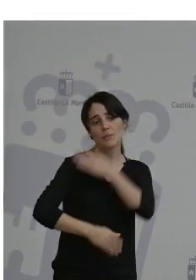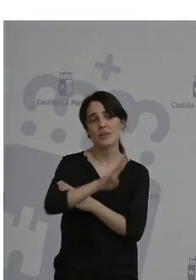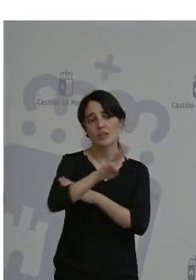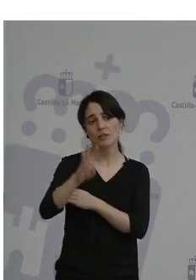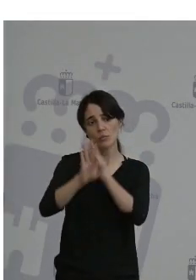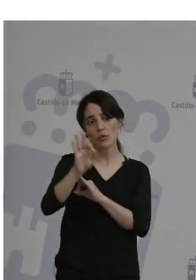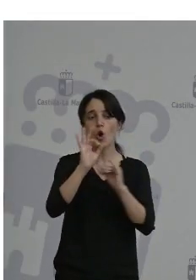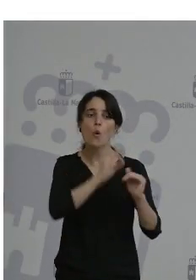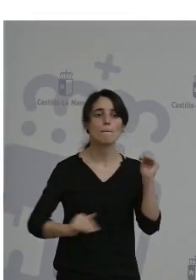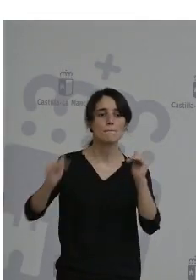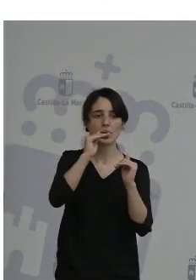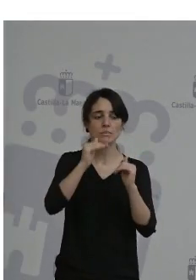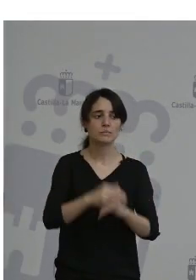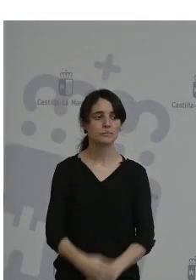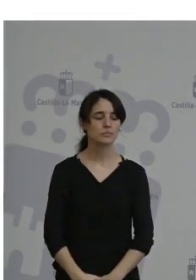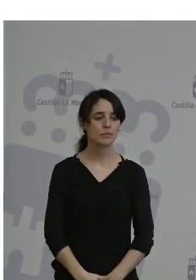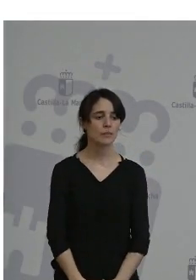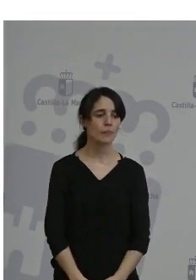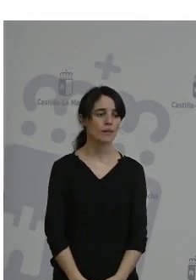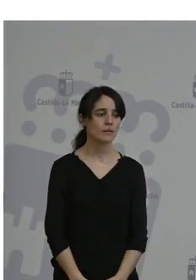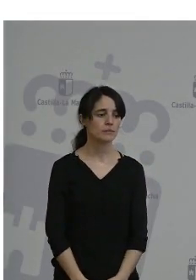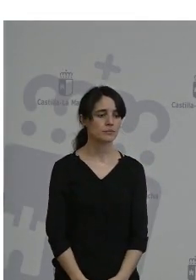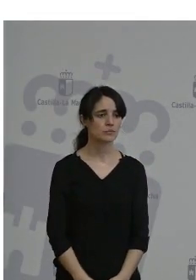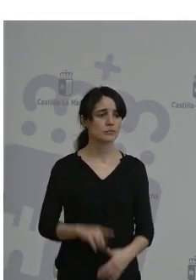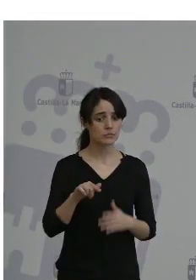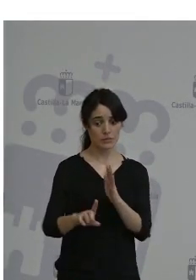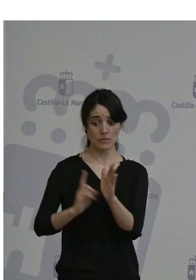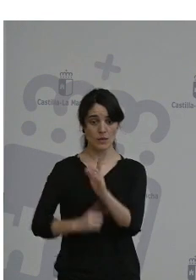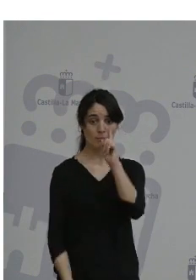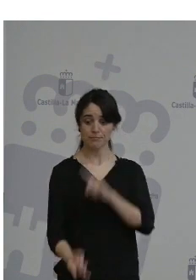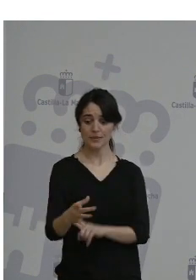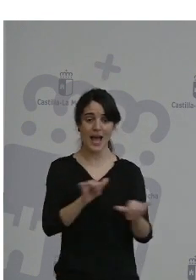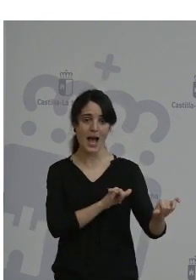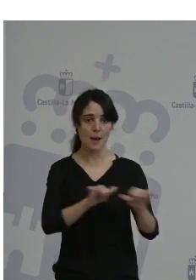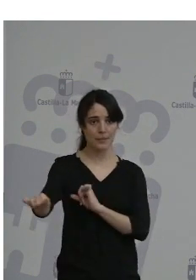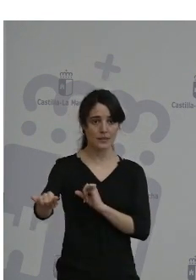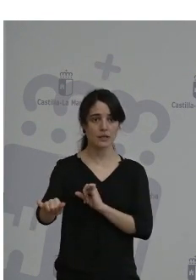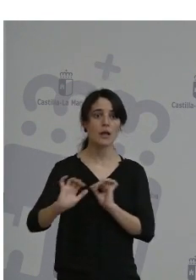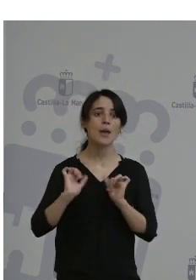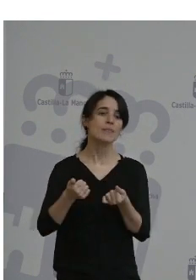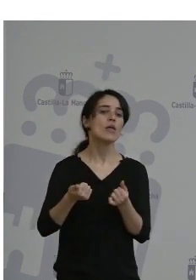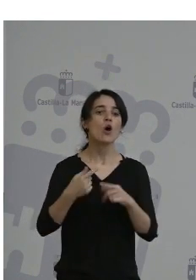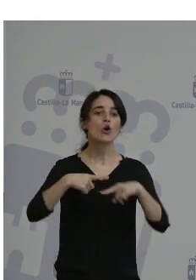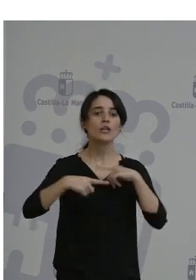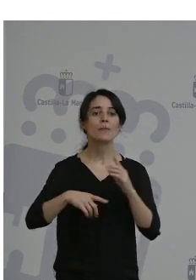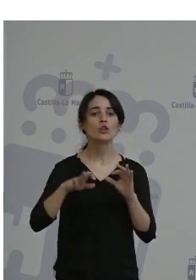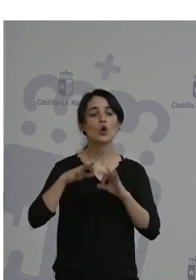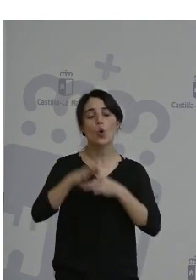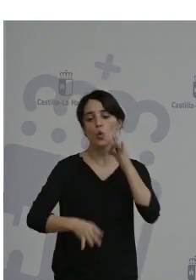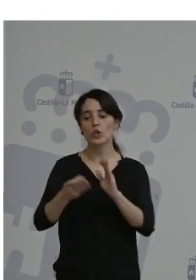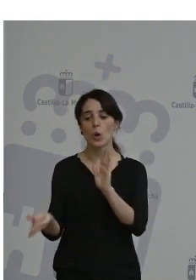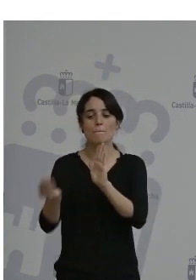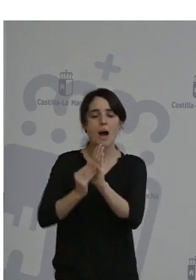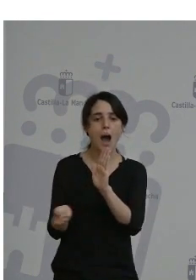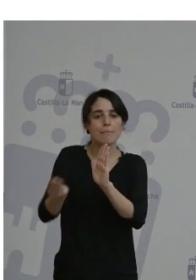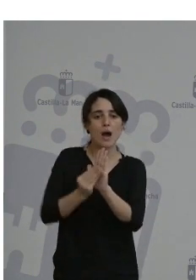General del Estado. A partir de esta ley se han ido incorporando al ordenamiento jurídico numerosas previsiones dirigidas a